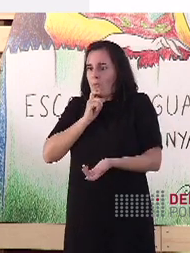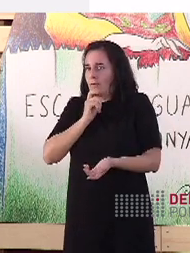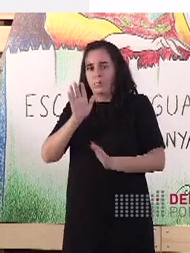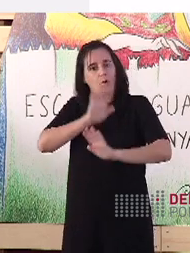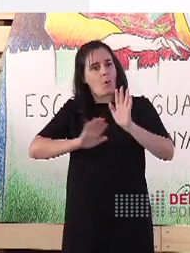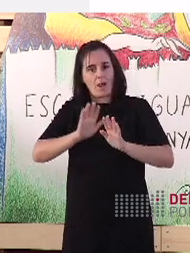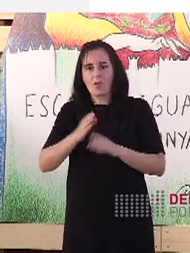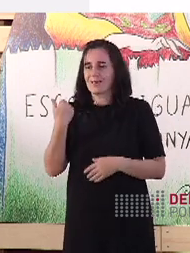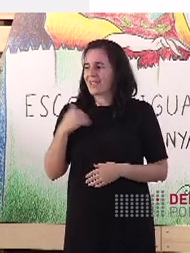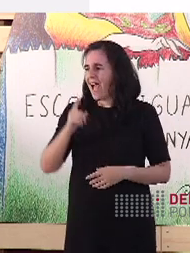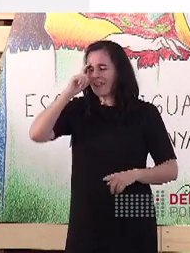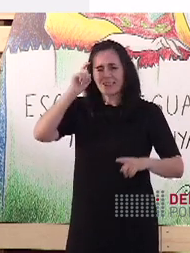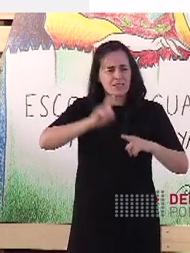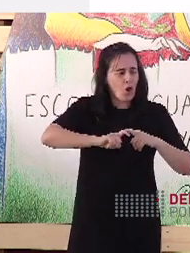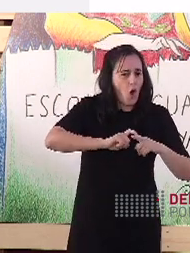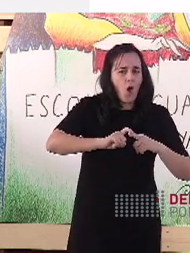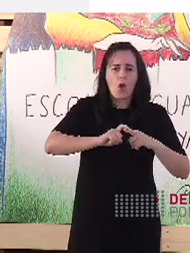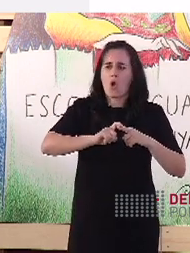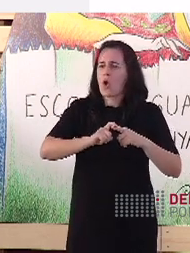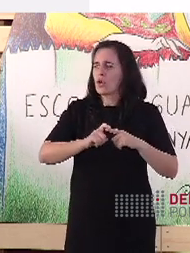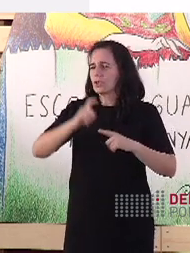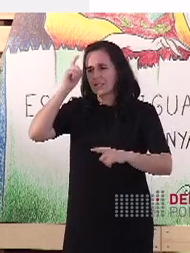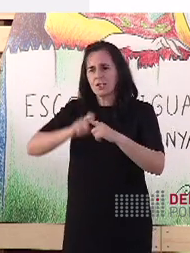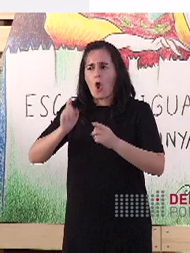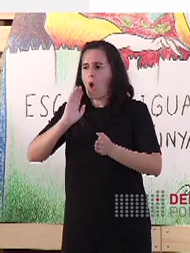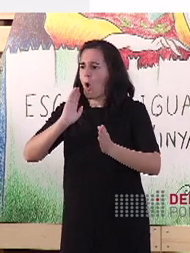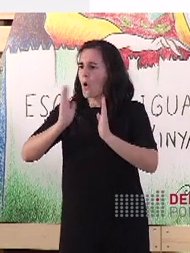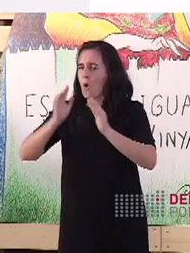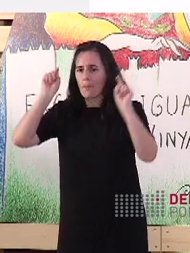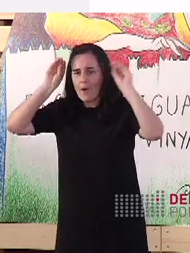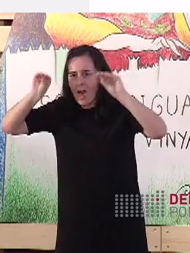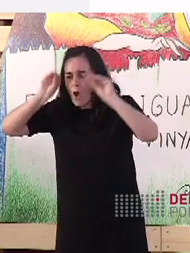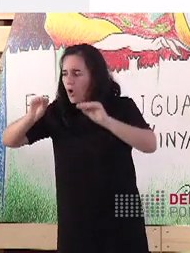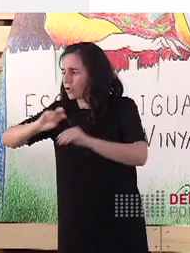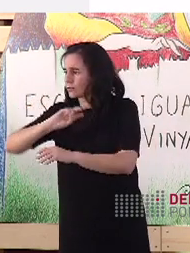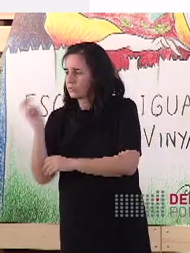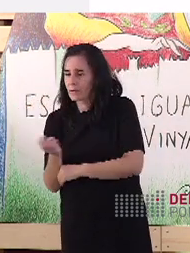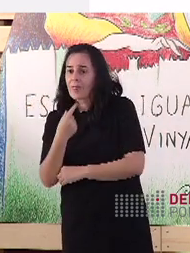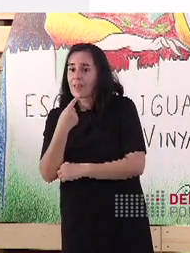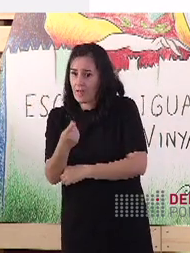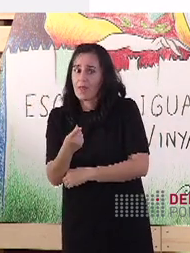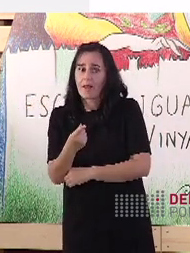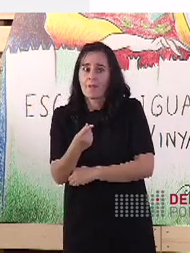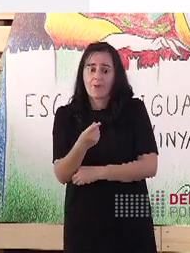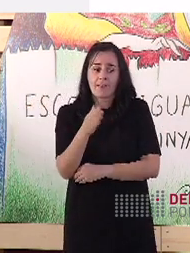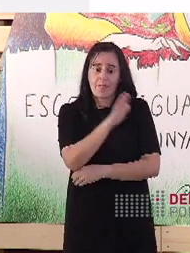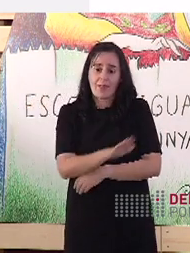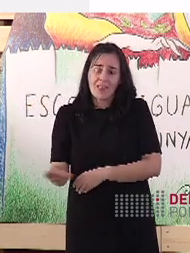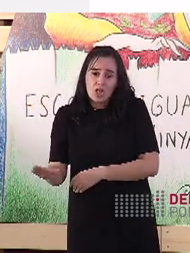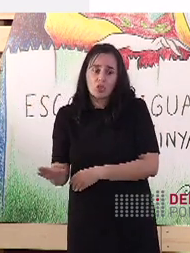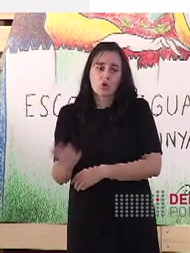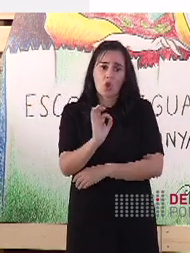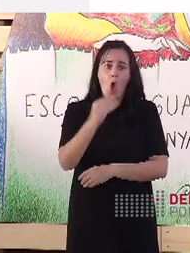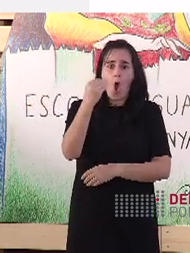psicólogos, gabinetes de todo tipo psicopedagógicos, que cada vez más niños y jóvenes tienen problemas de eyaculación